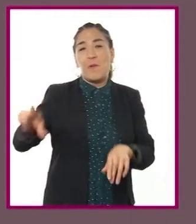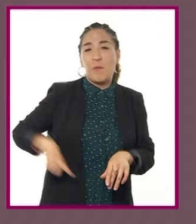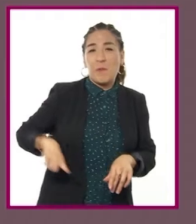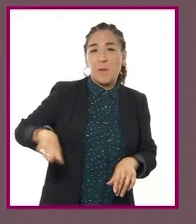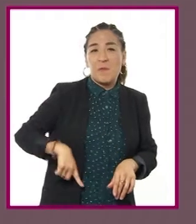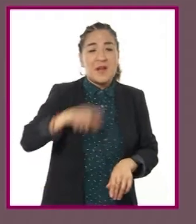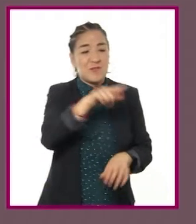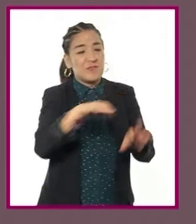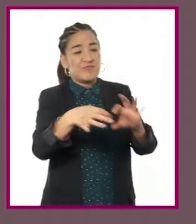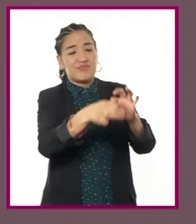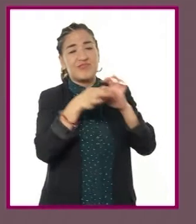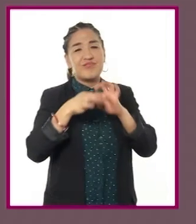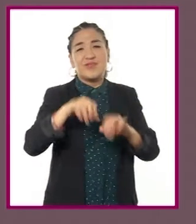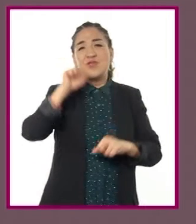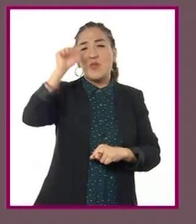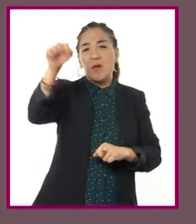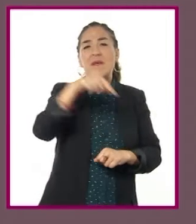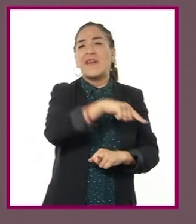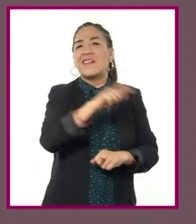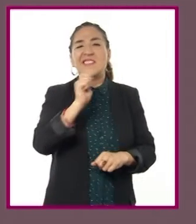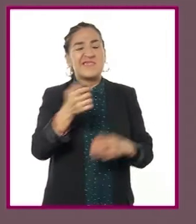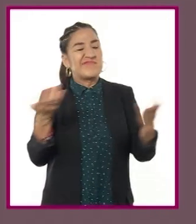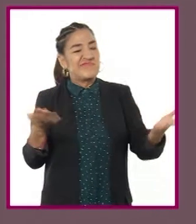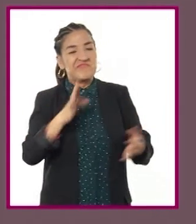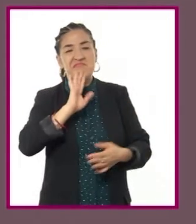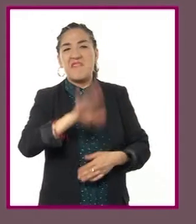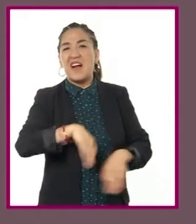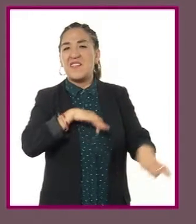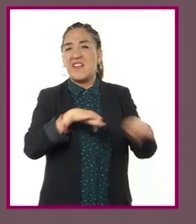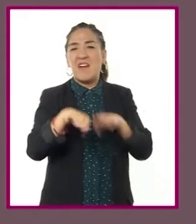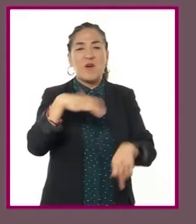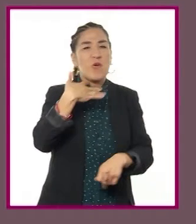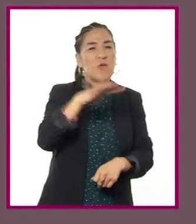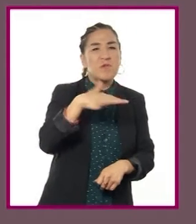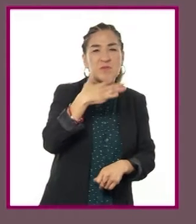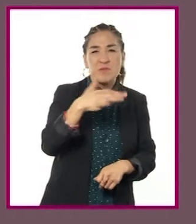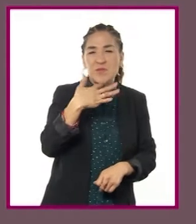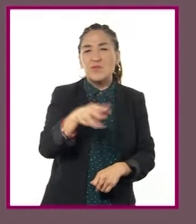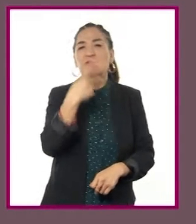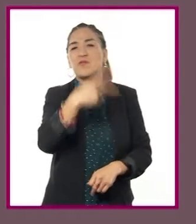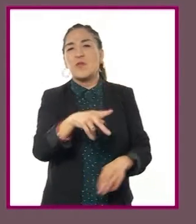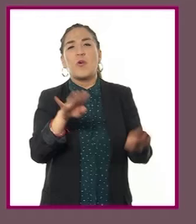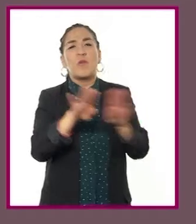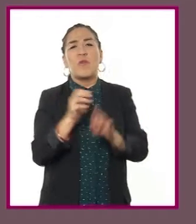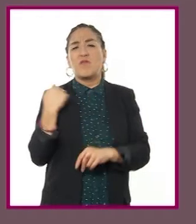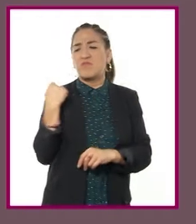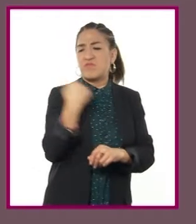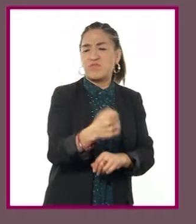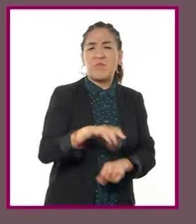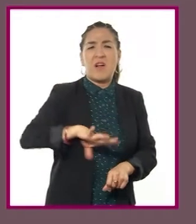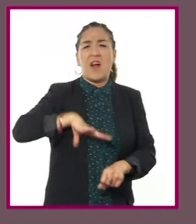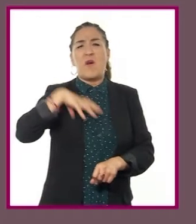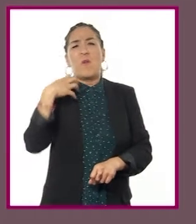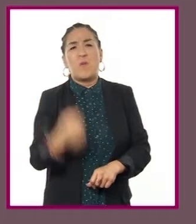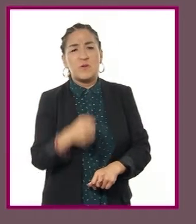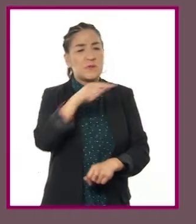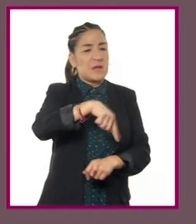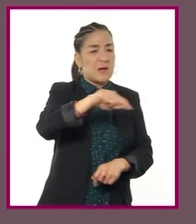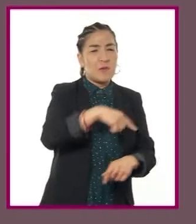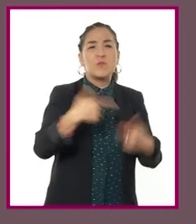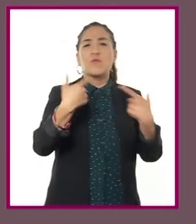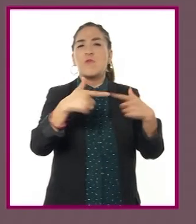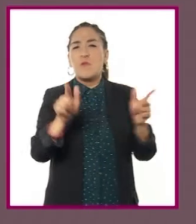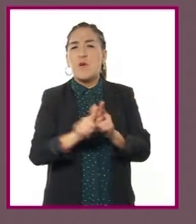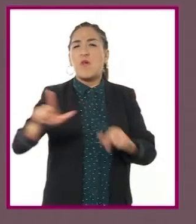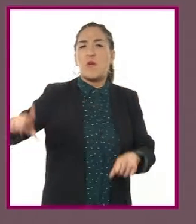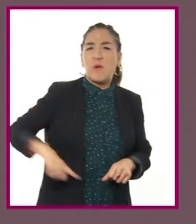soviético. Señaló la ineficiencia, la corrupción y los abusos de poder de muchos funcionarios y organizaciones